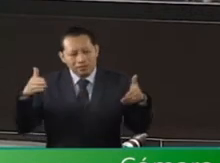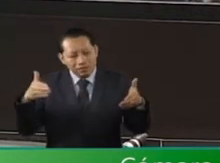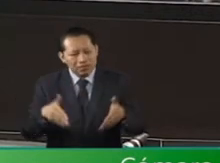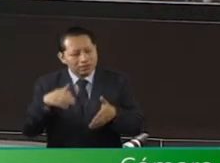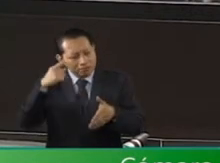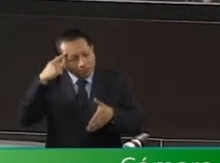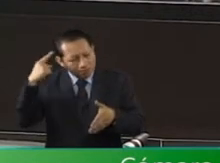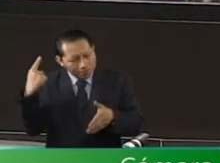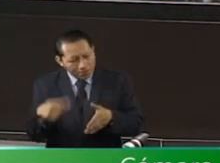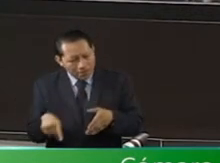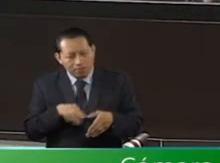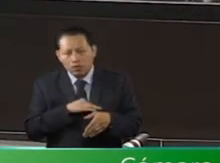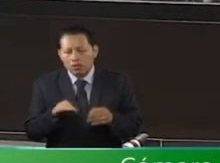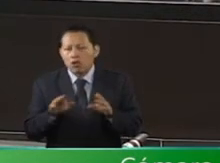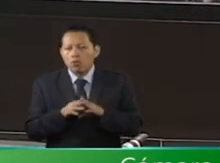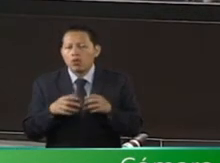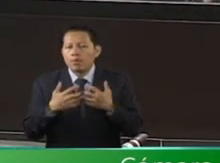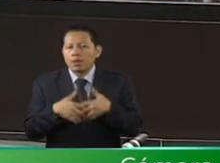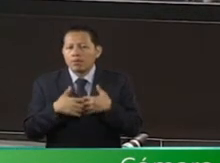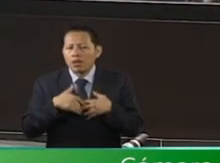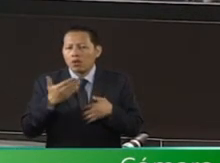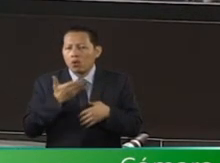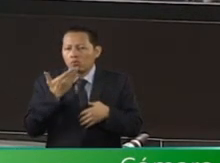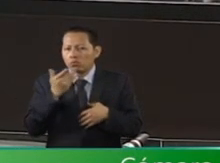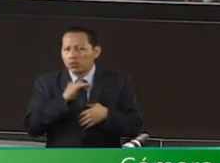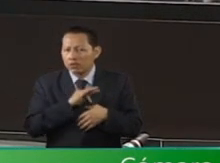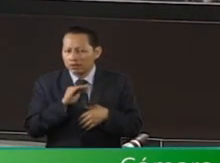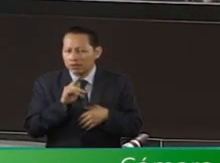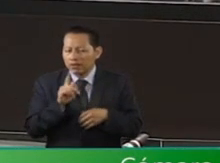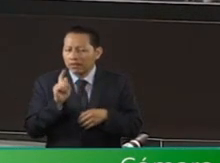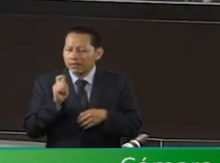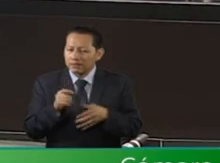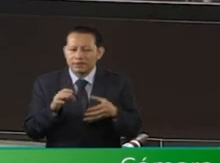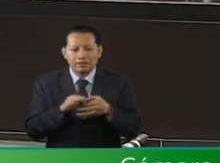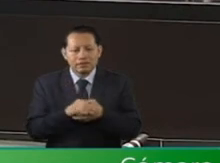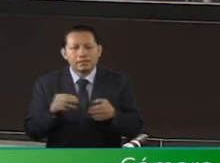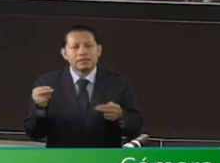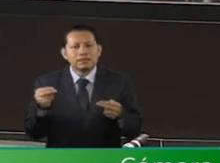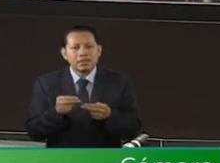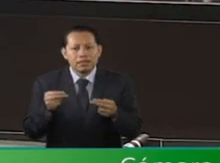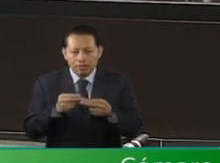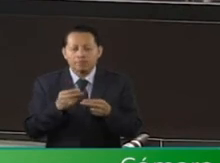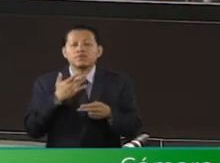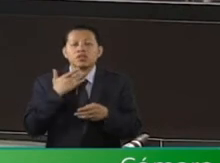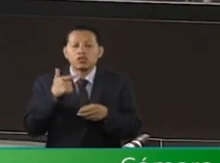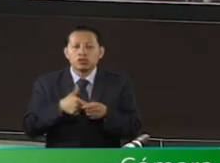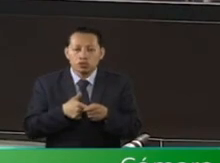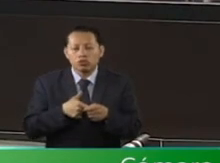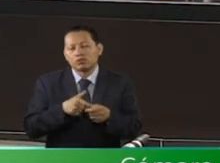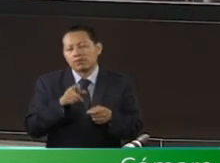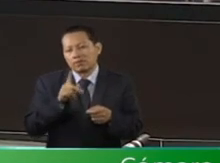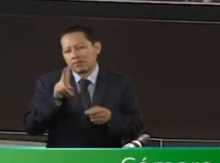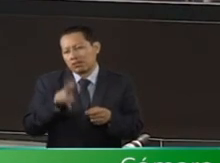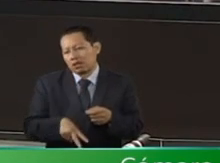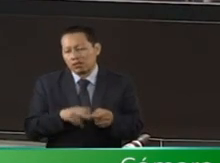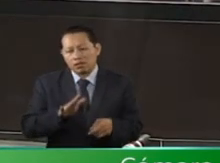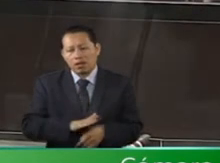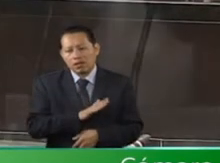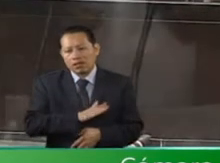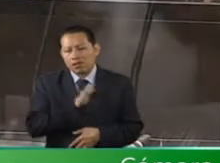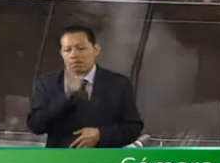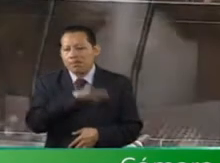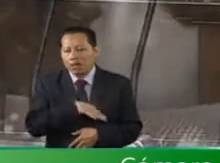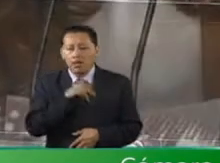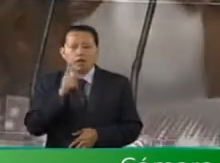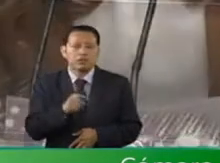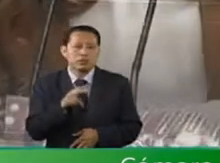el mantenimiento de sus plantas tradicionales que dependen de combustibles fósiles de pésima calidad lo